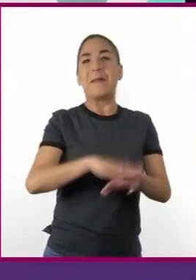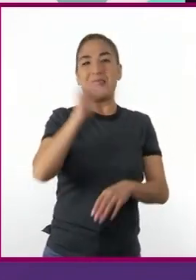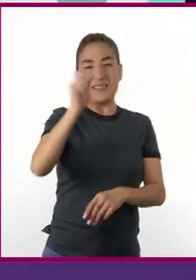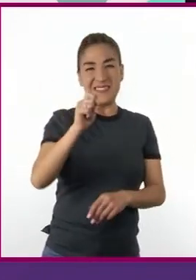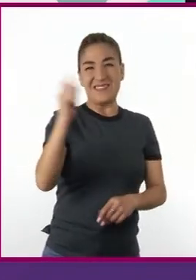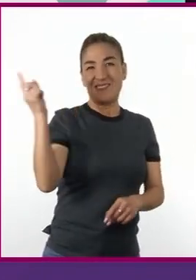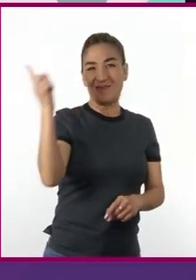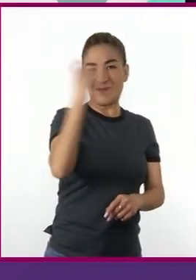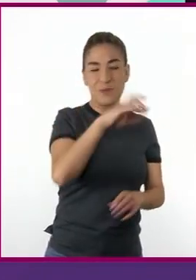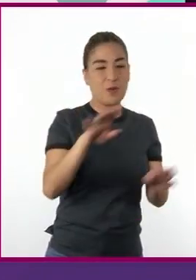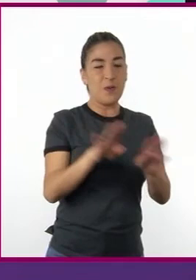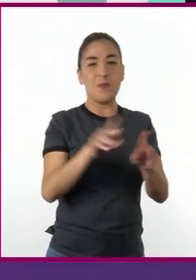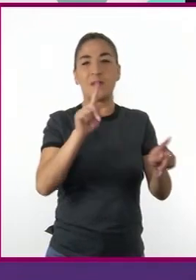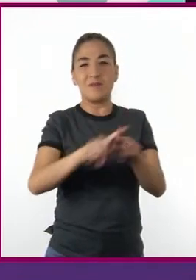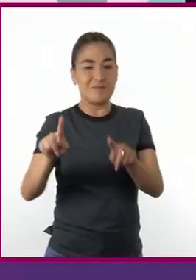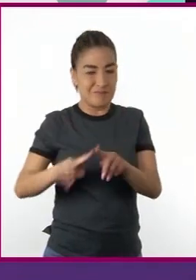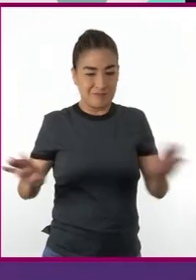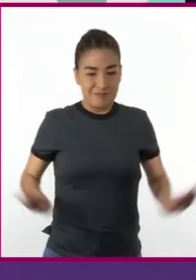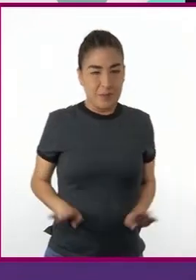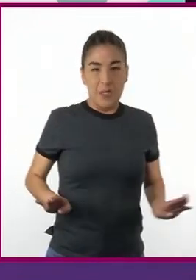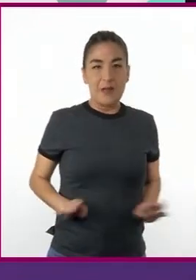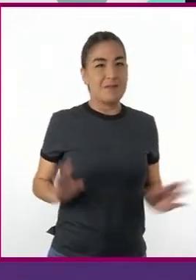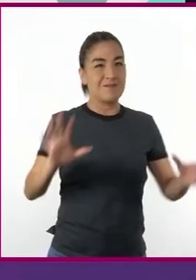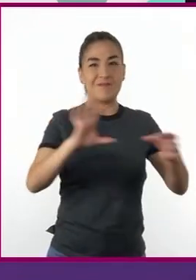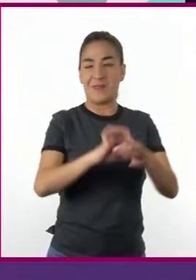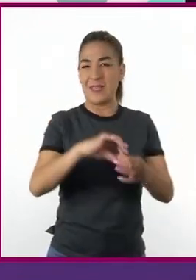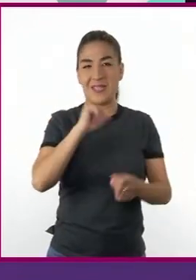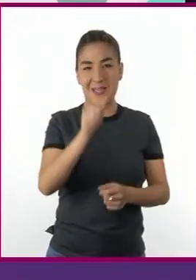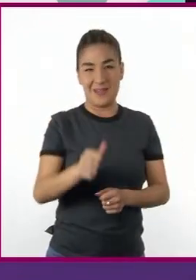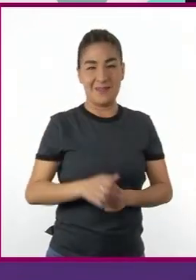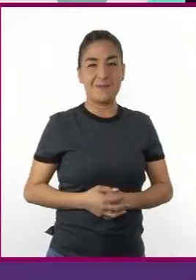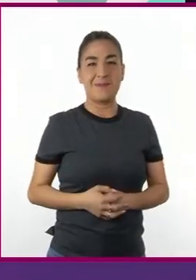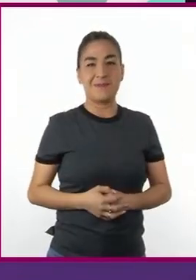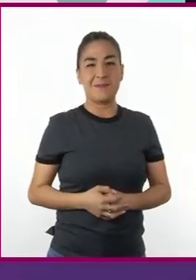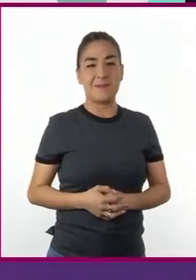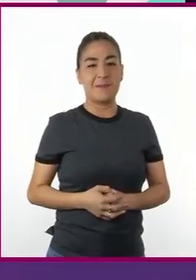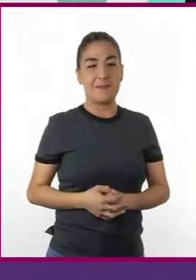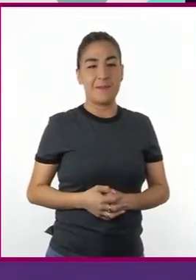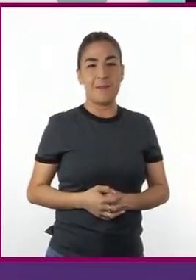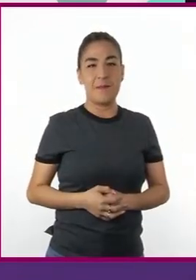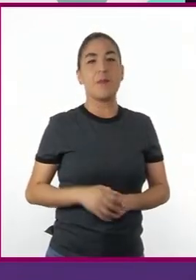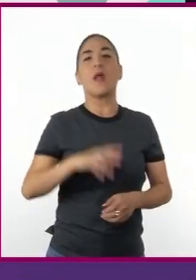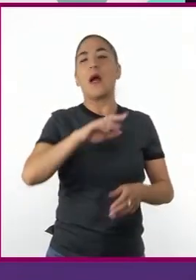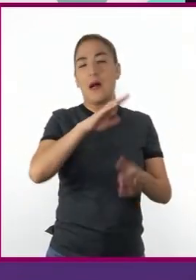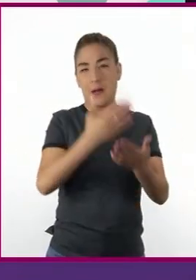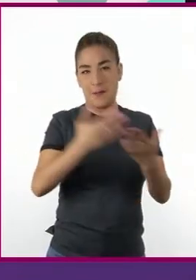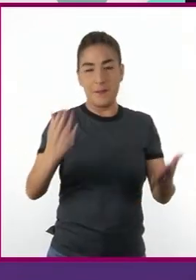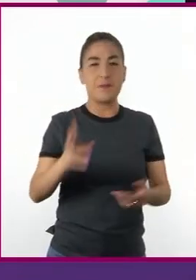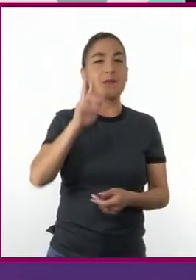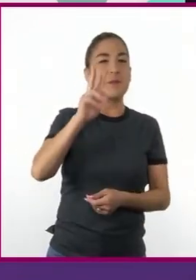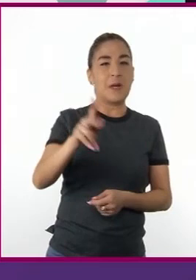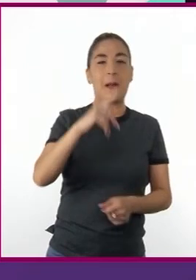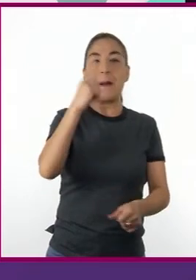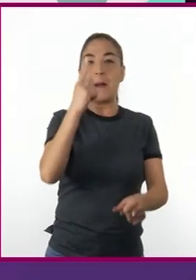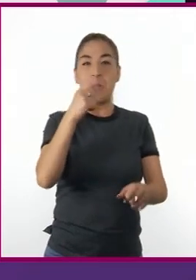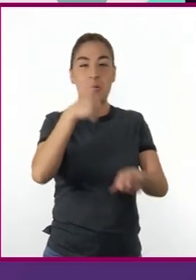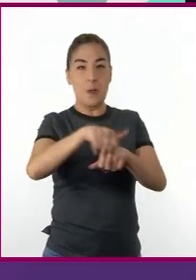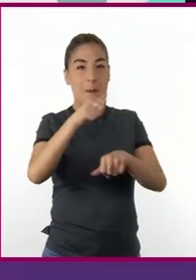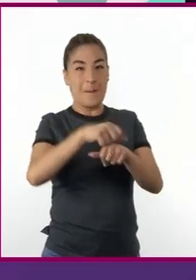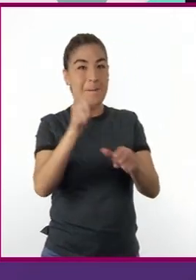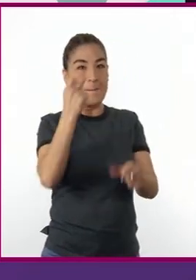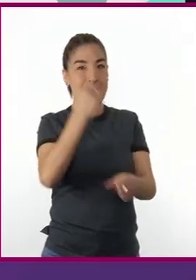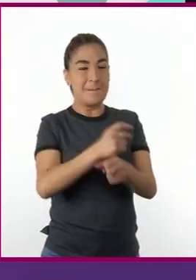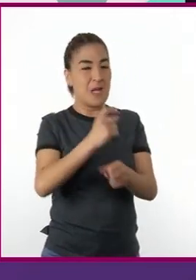serie que no tiene características comunes entre sí. Vamos a observar ahora los primeros números obtenidos